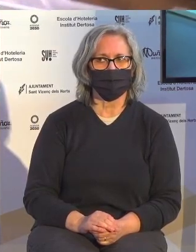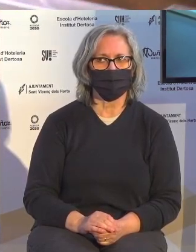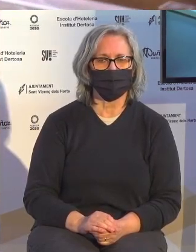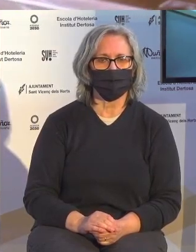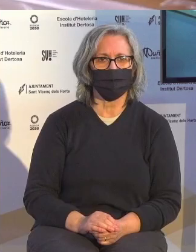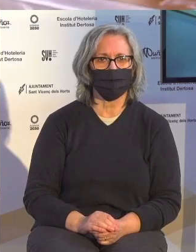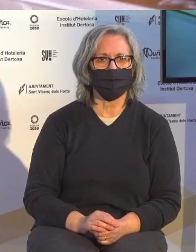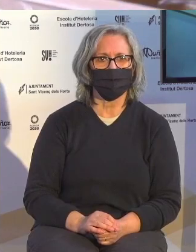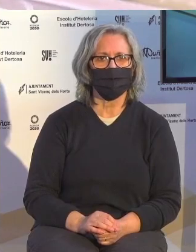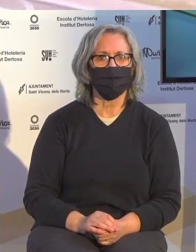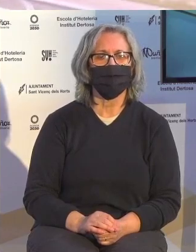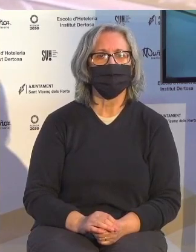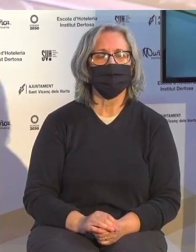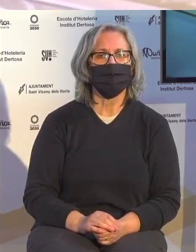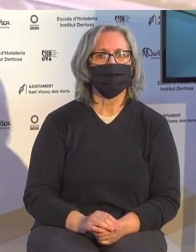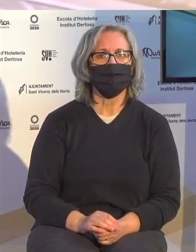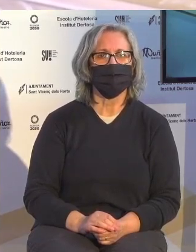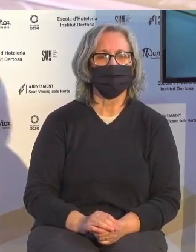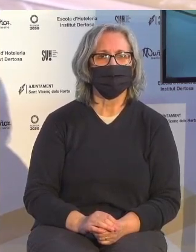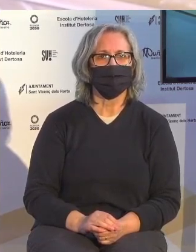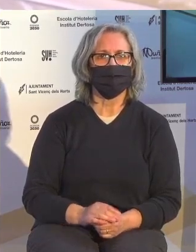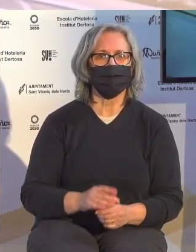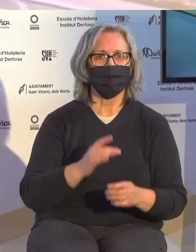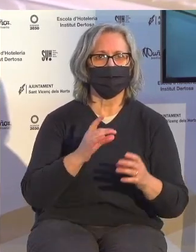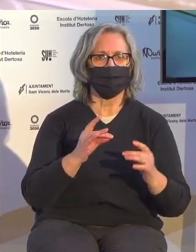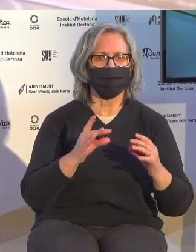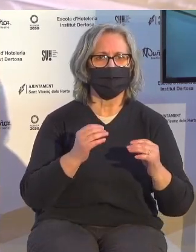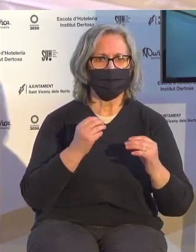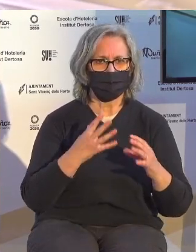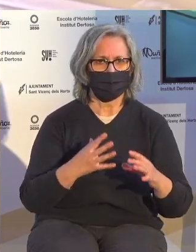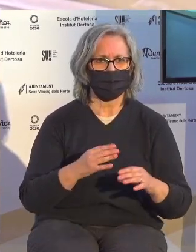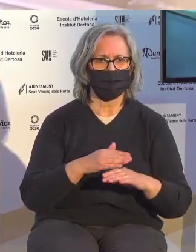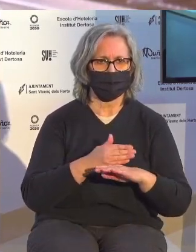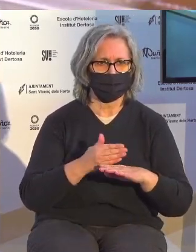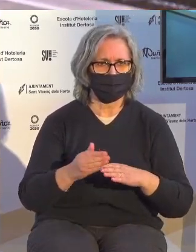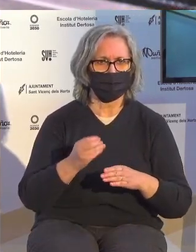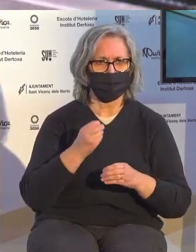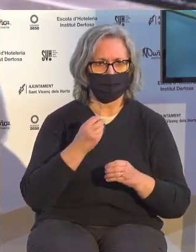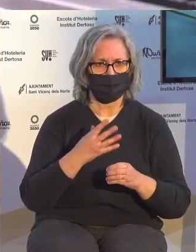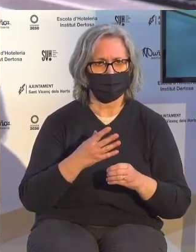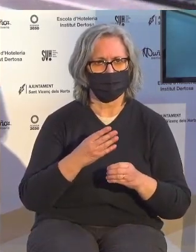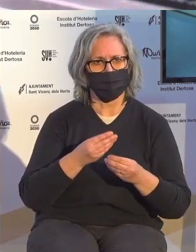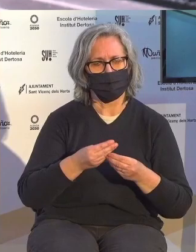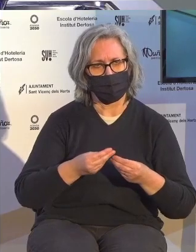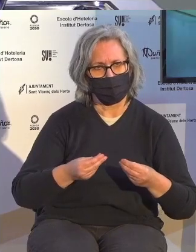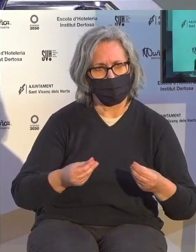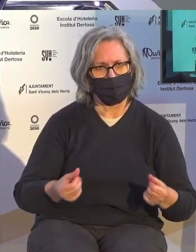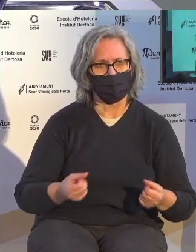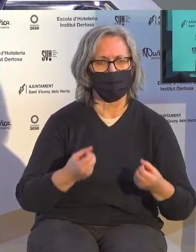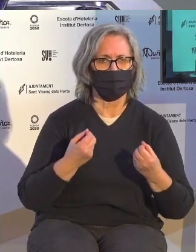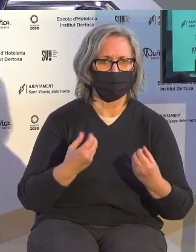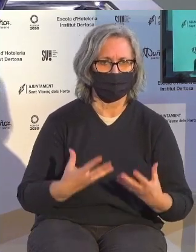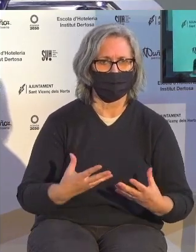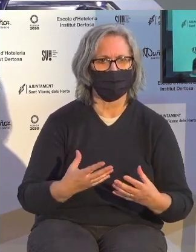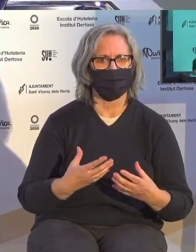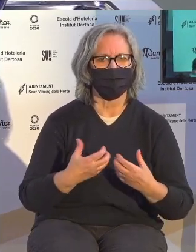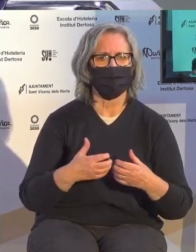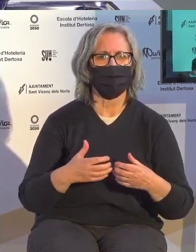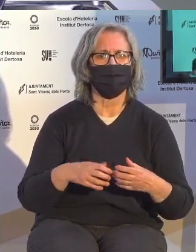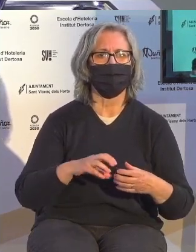trabajando en el restaurante porque es la misma textura de cuando sale de la máquina de relato está así